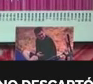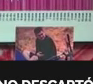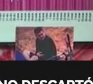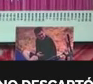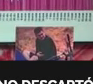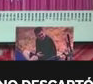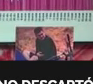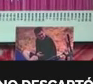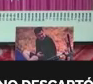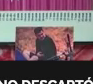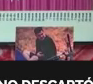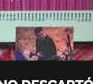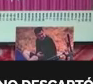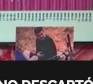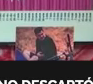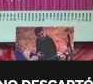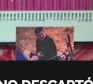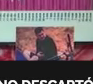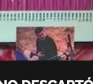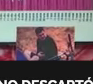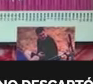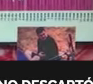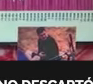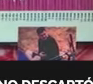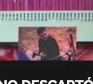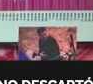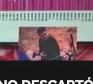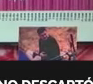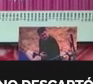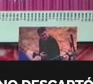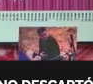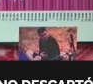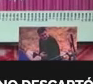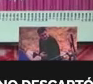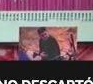Uno de cada cinco personas a las cuales le hacen una prueba tiene COVID hoy.